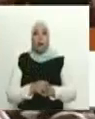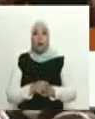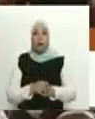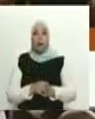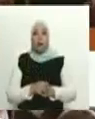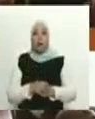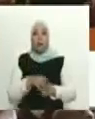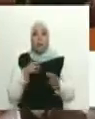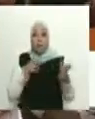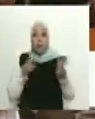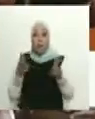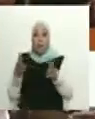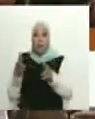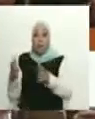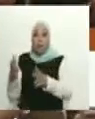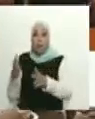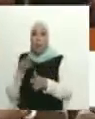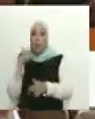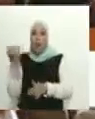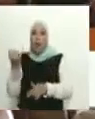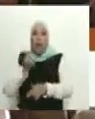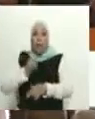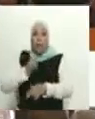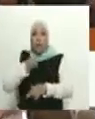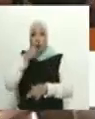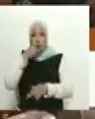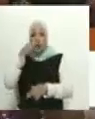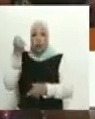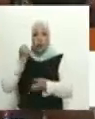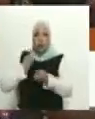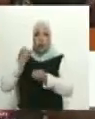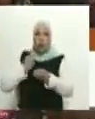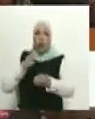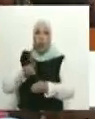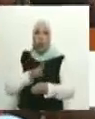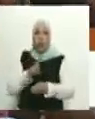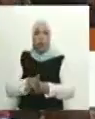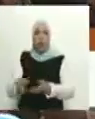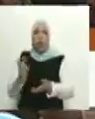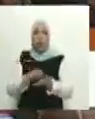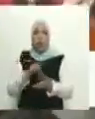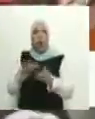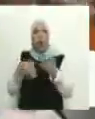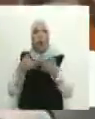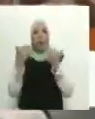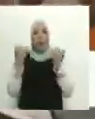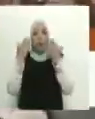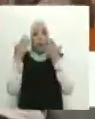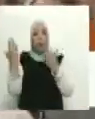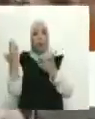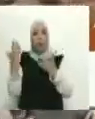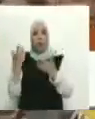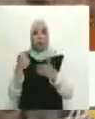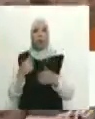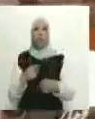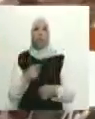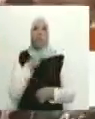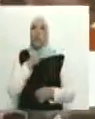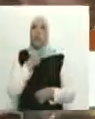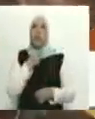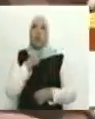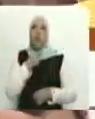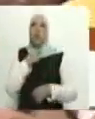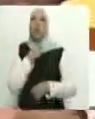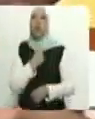asesinato del presidente Nicolás Maduro. Ahora, ustedes lo verán que van a venir para acá. Bueno, para acá no, porque a ellos no les gusta venir